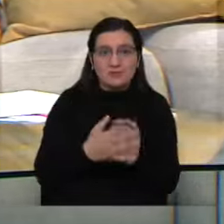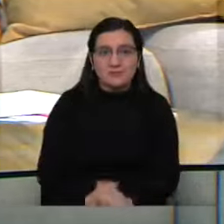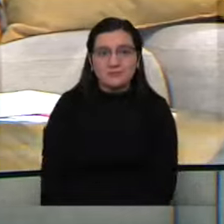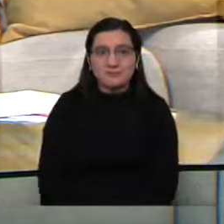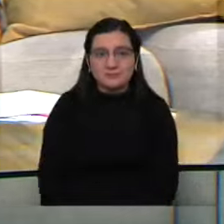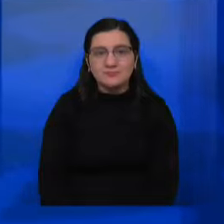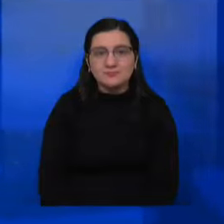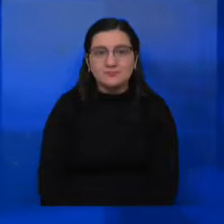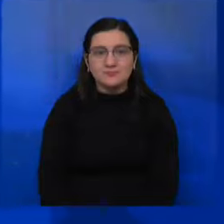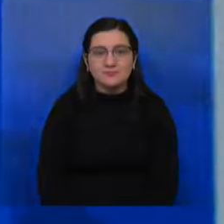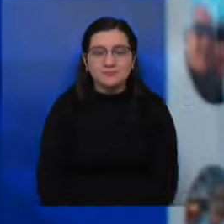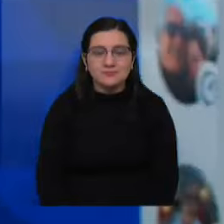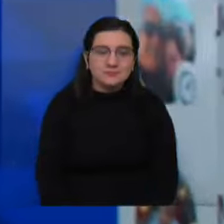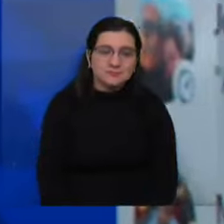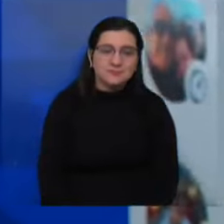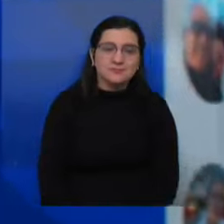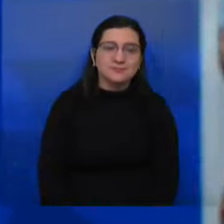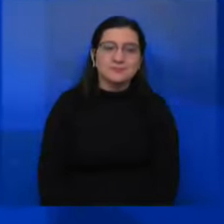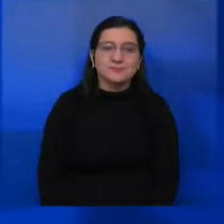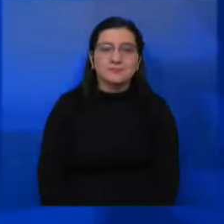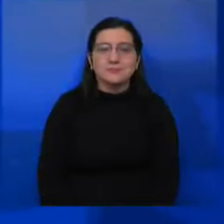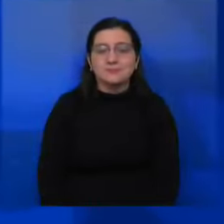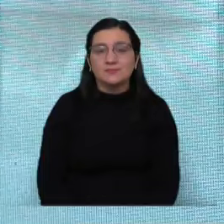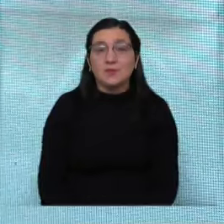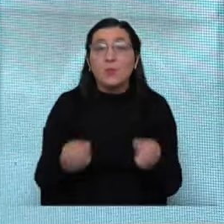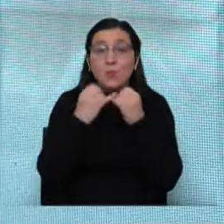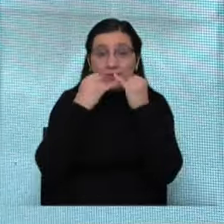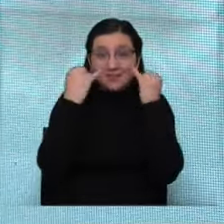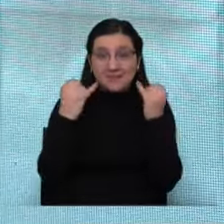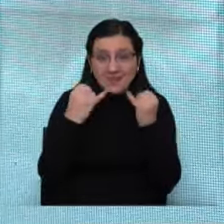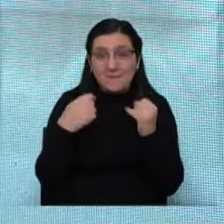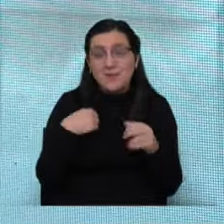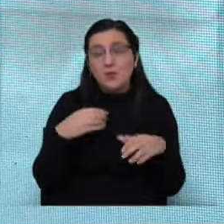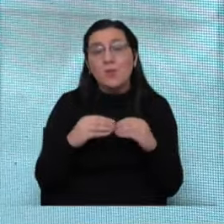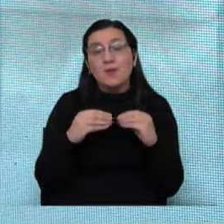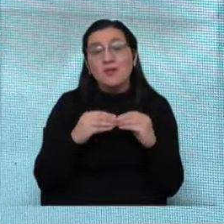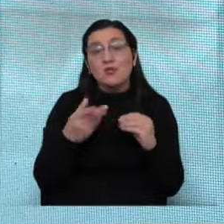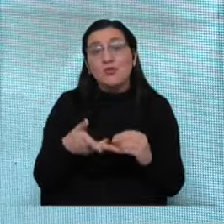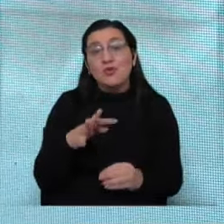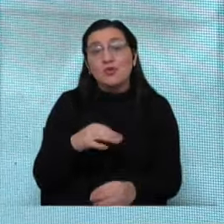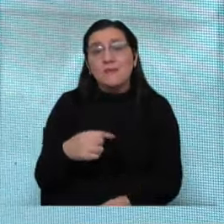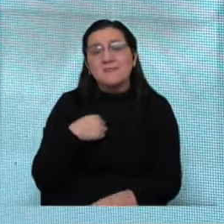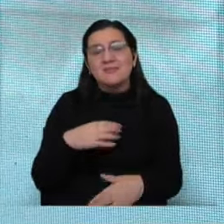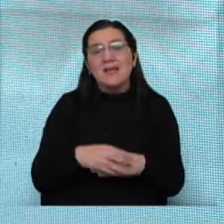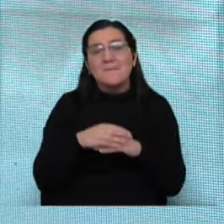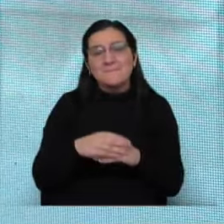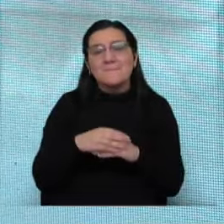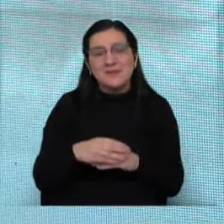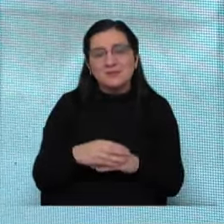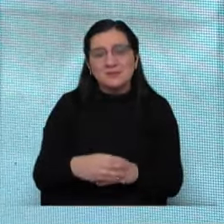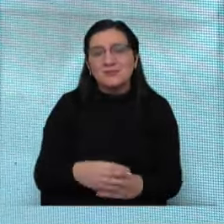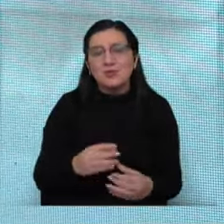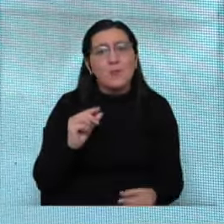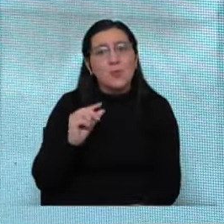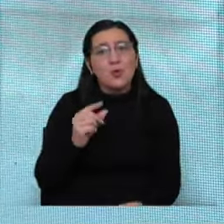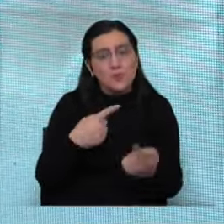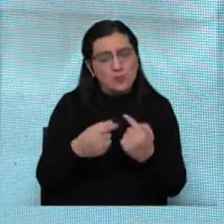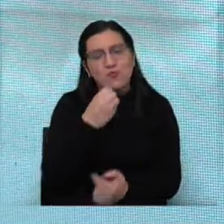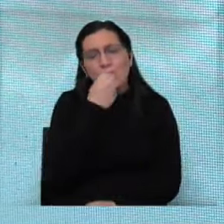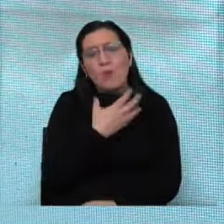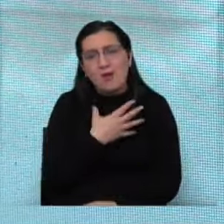seque nadaistas Buen día gente linda mis compañeros de todos los días mis amigas amigos son pocos pero muy